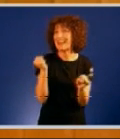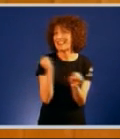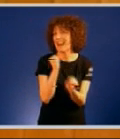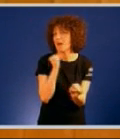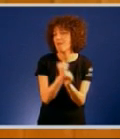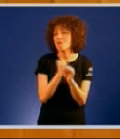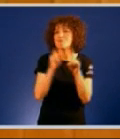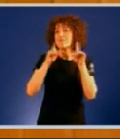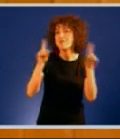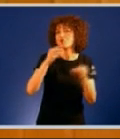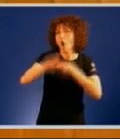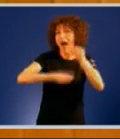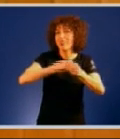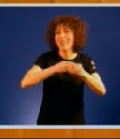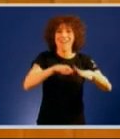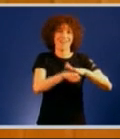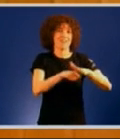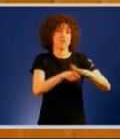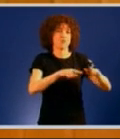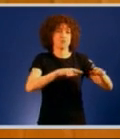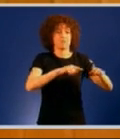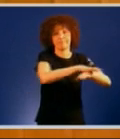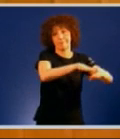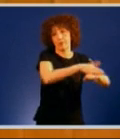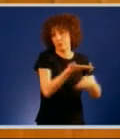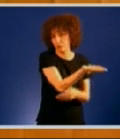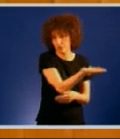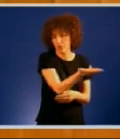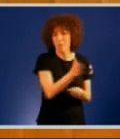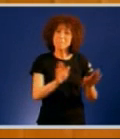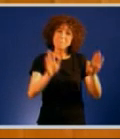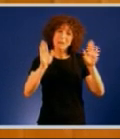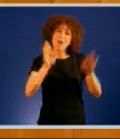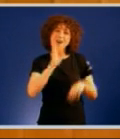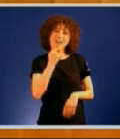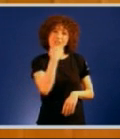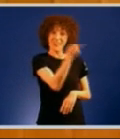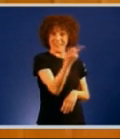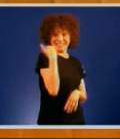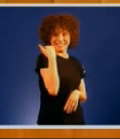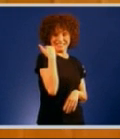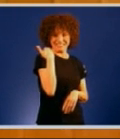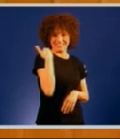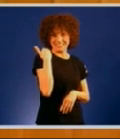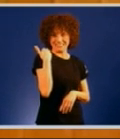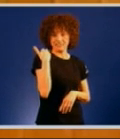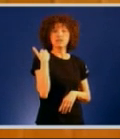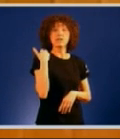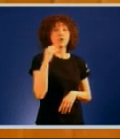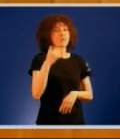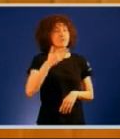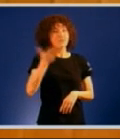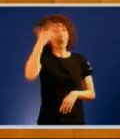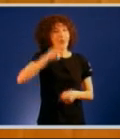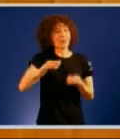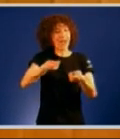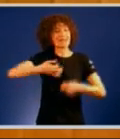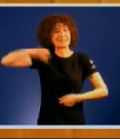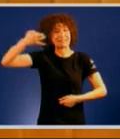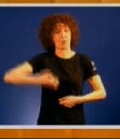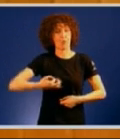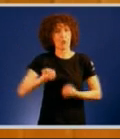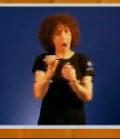faga, nese caso, o Executivo. E, sen embargo, como xa dixen na intervención, non está asegurado,